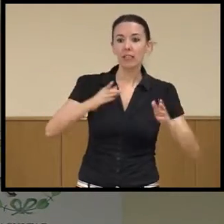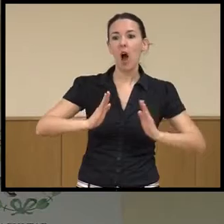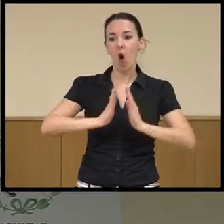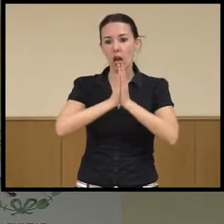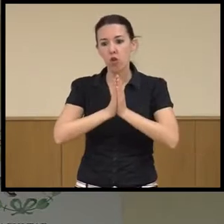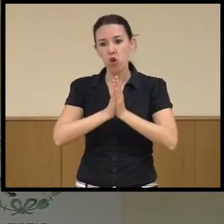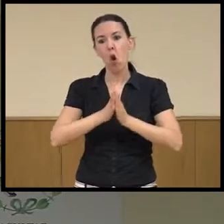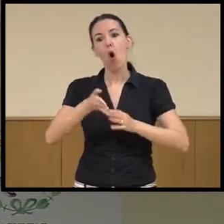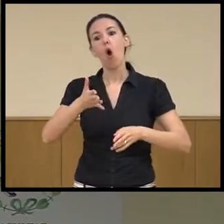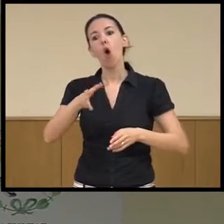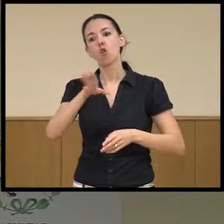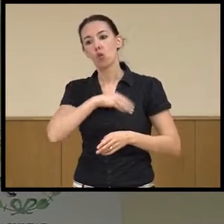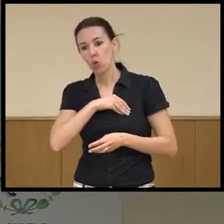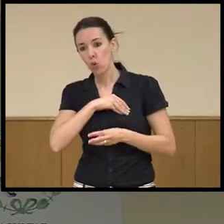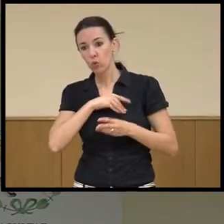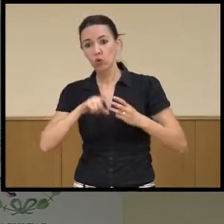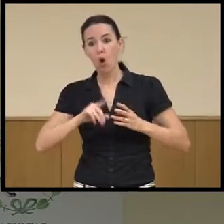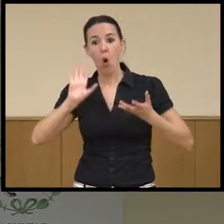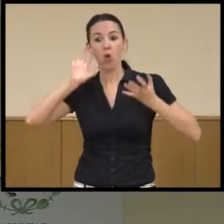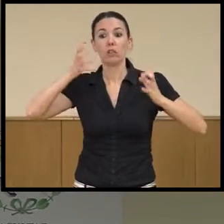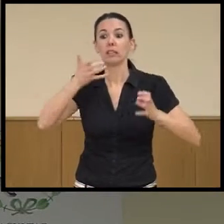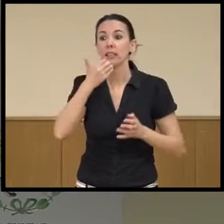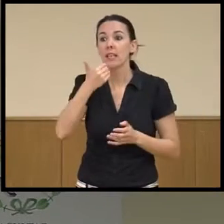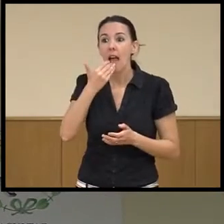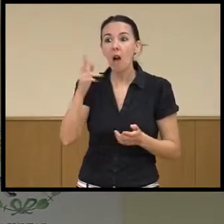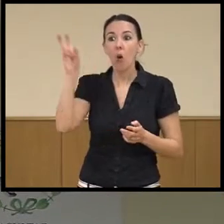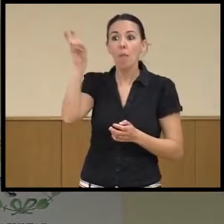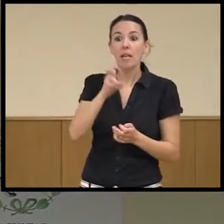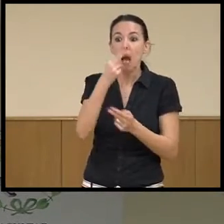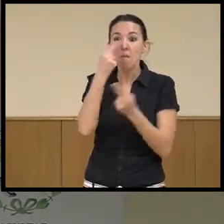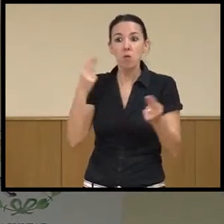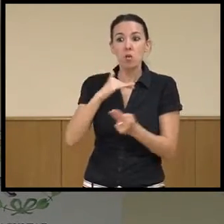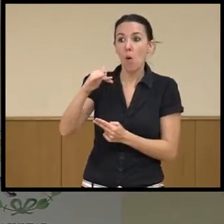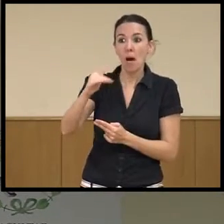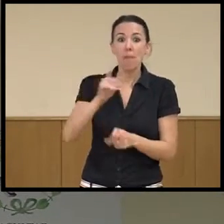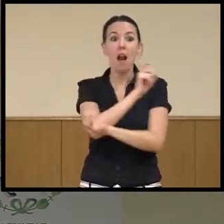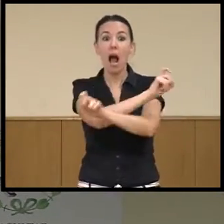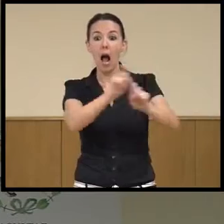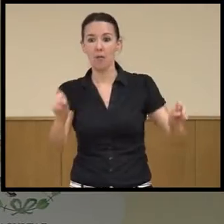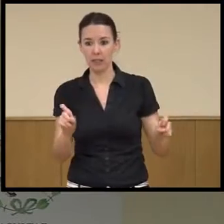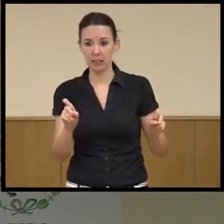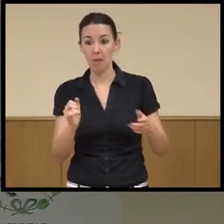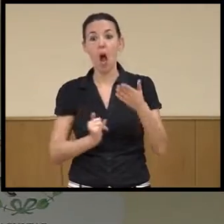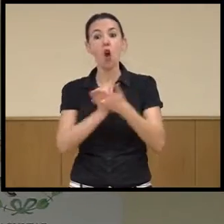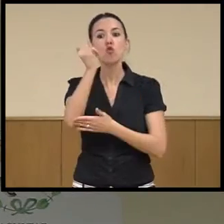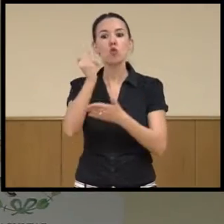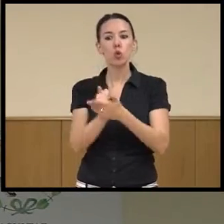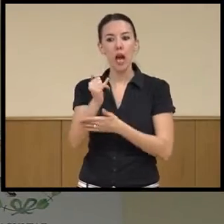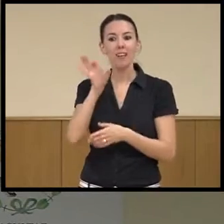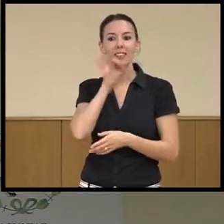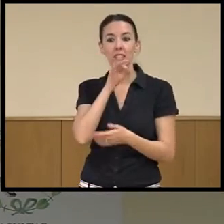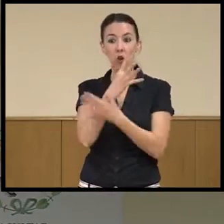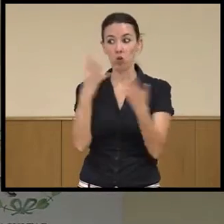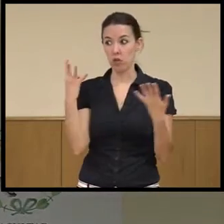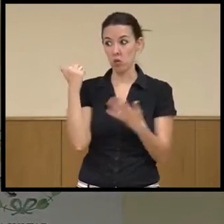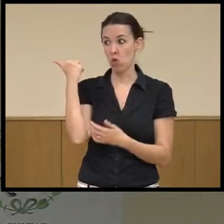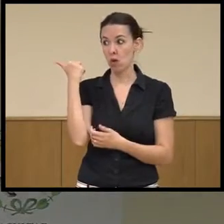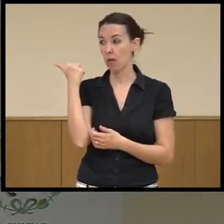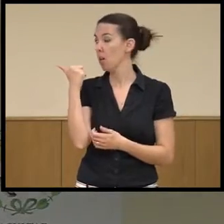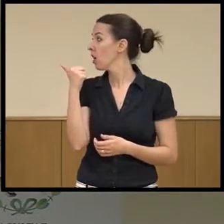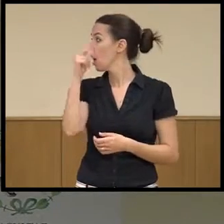rebato si se producía o avecinaba alguna calamidad pública. En el mundo rural, me voy con las imágenes al siglo XIX, con